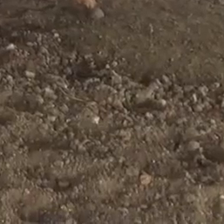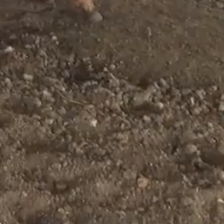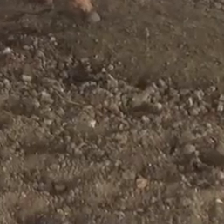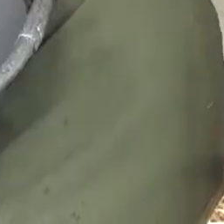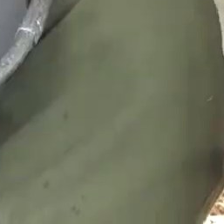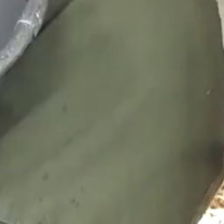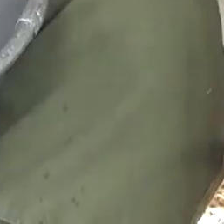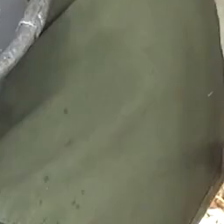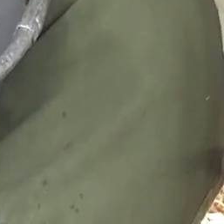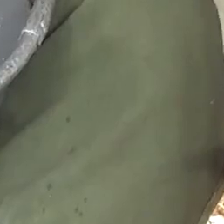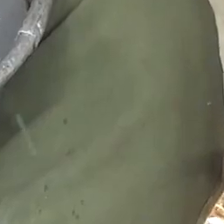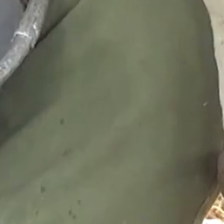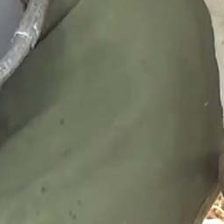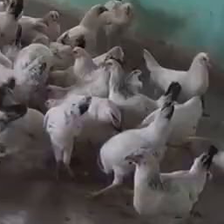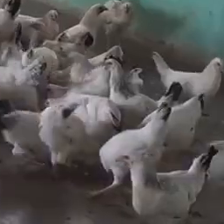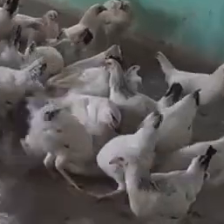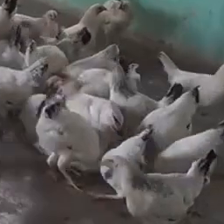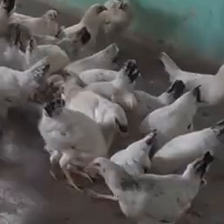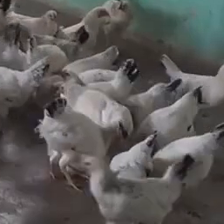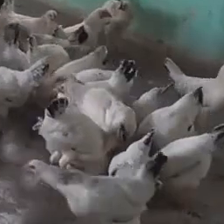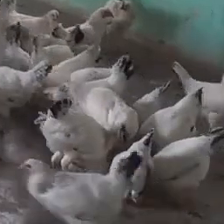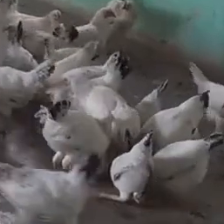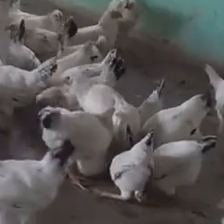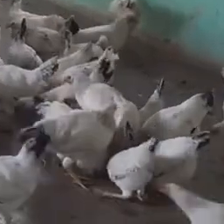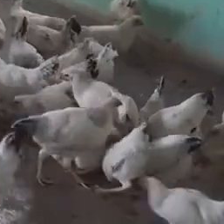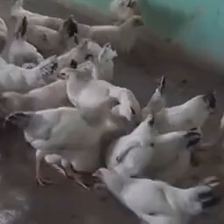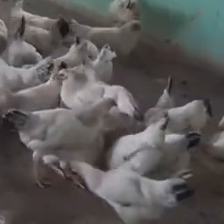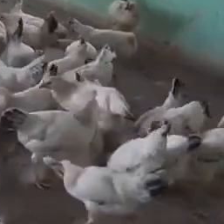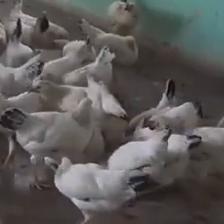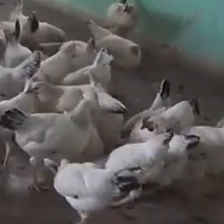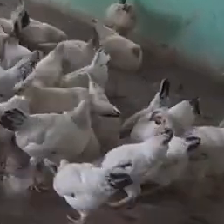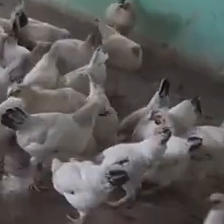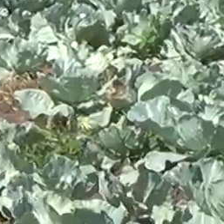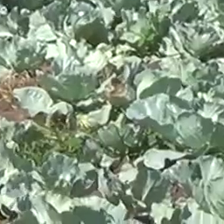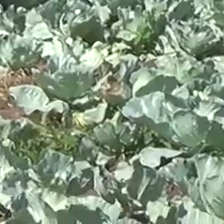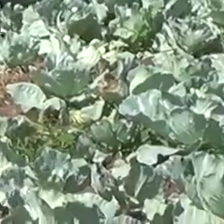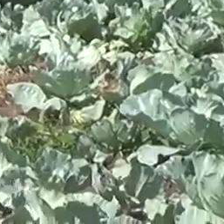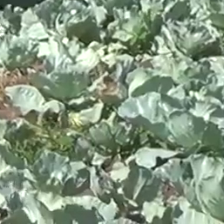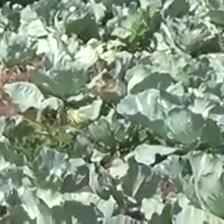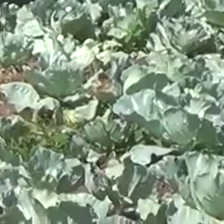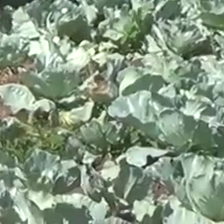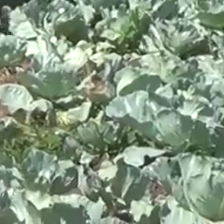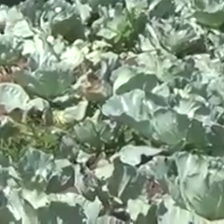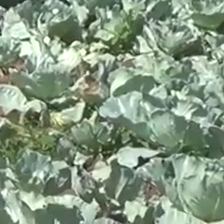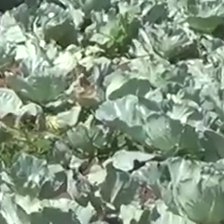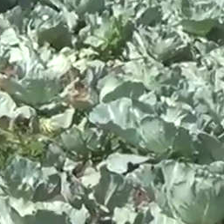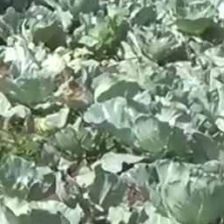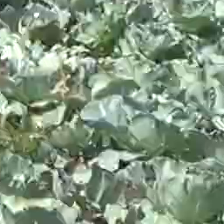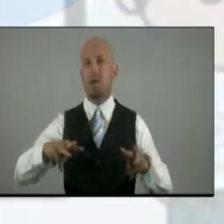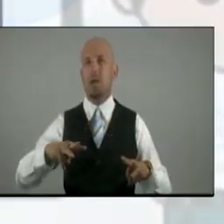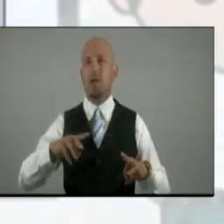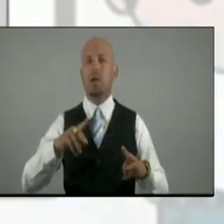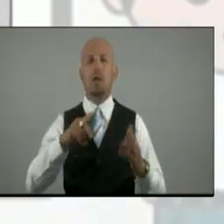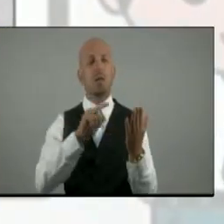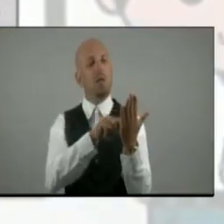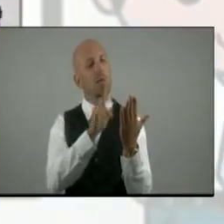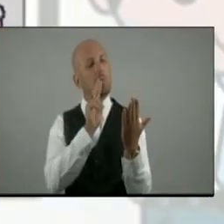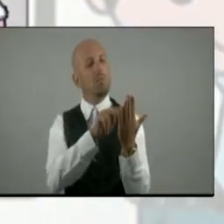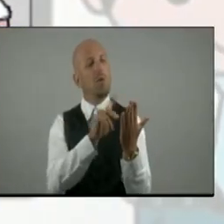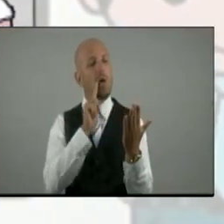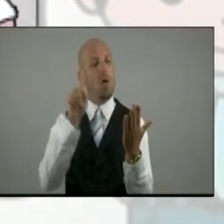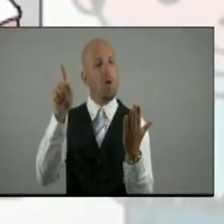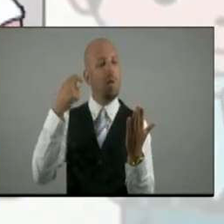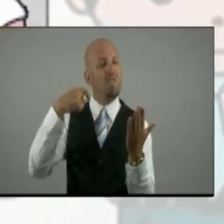junto a empresas y productores realizan acciones que permiten el comercio electrónico Nosotros con la empresa provincial